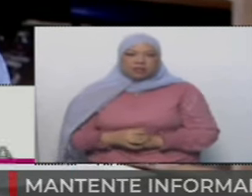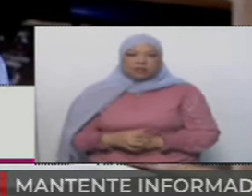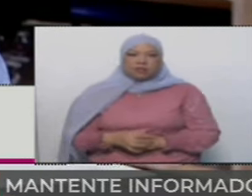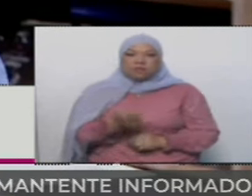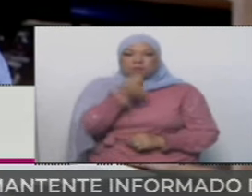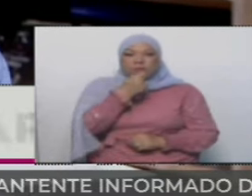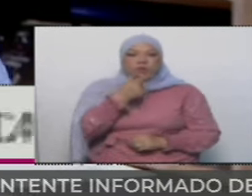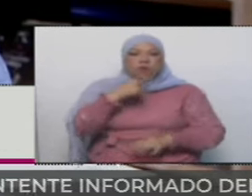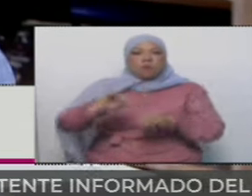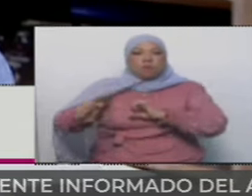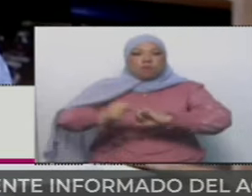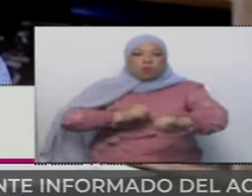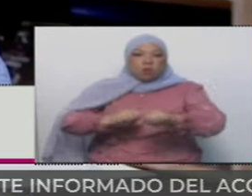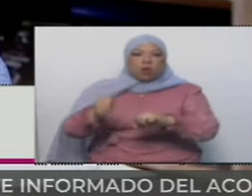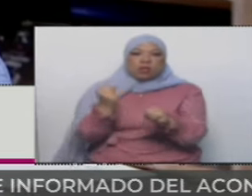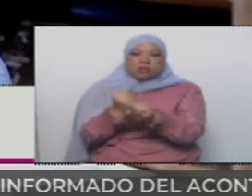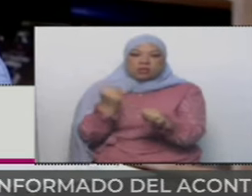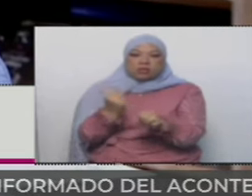Tremenda movilización popular.